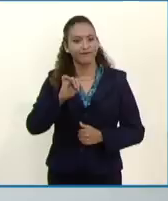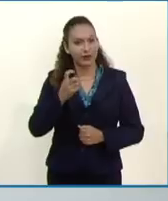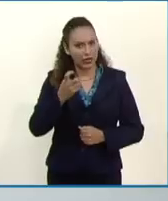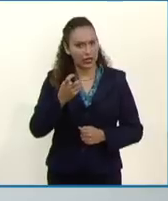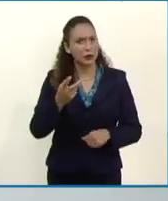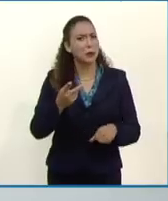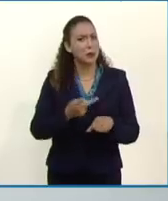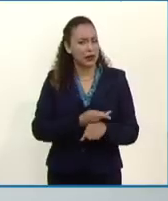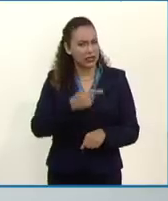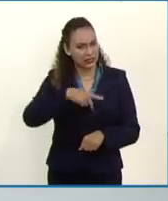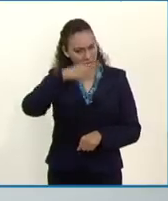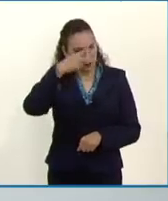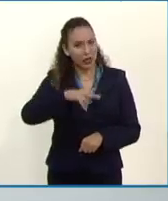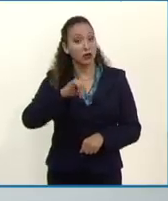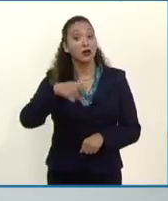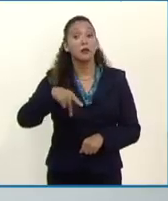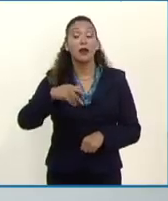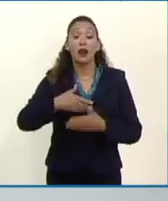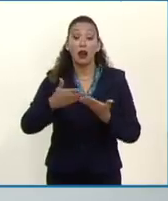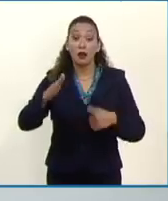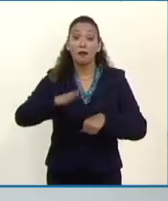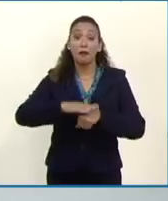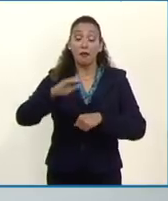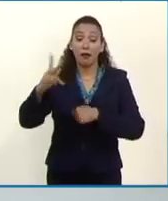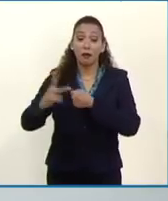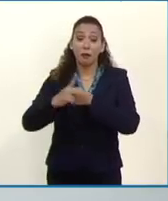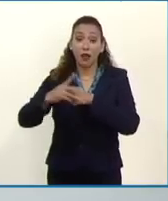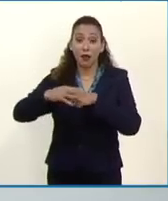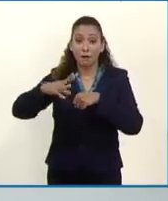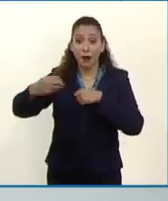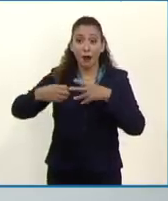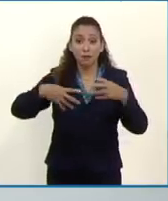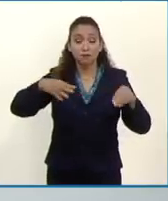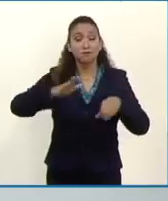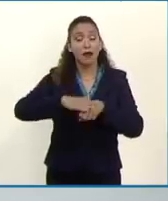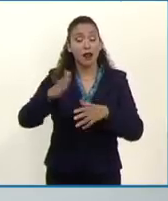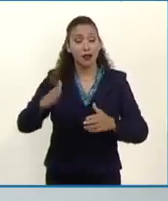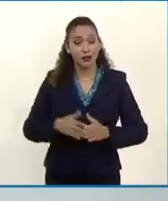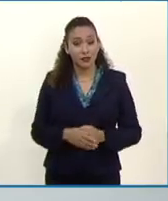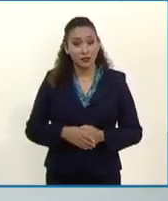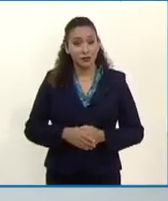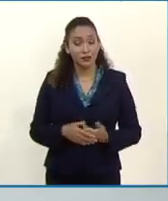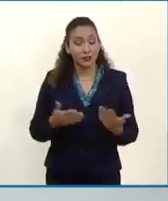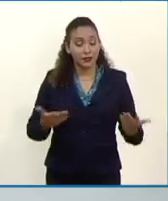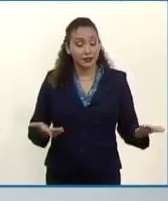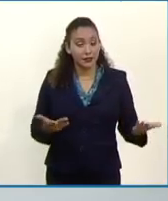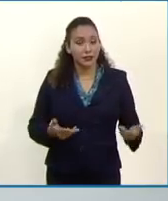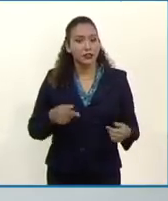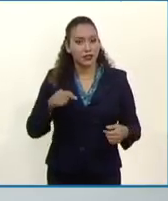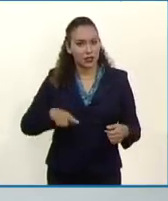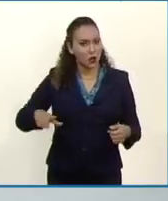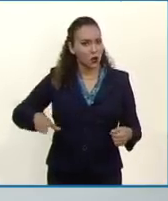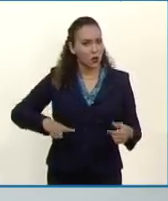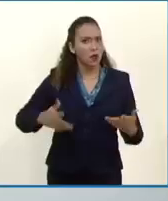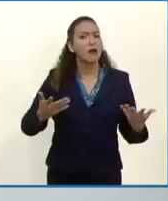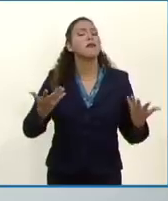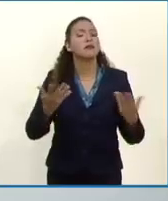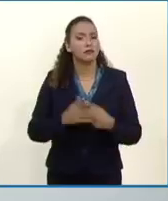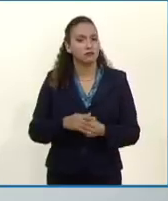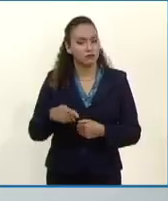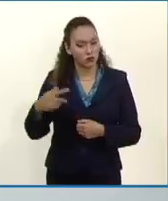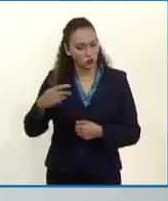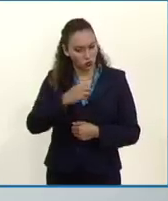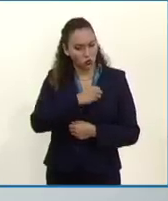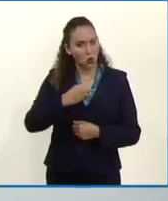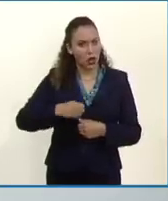fenómeno que ya trasciende fronteras. Afirmó que frente a esta realidad, los estados están obligados